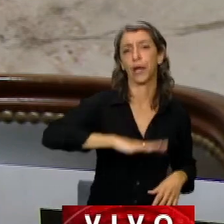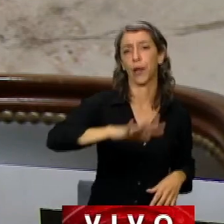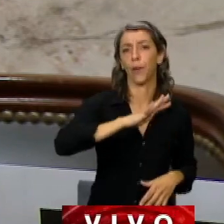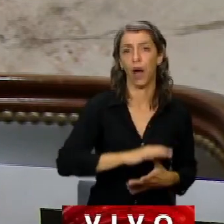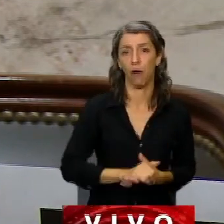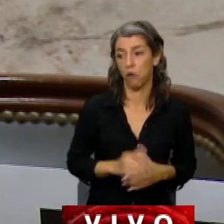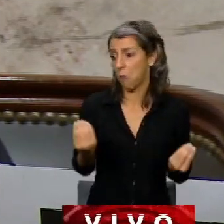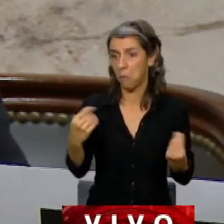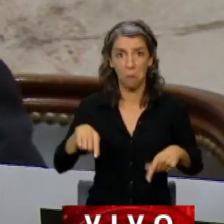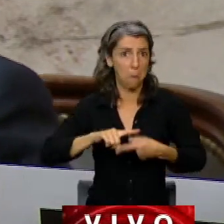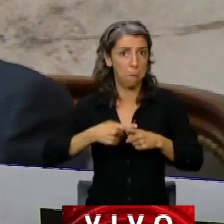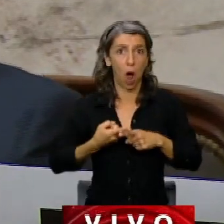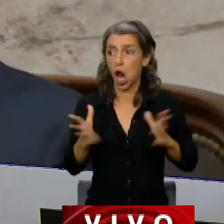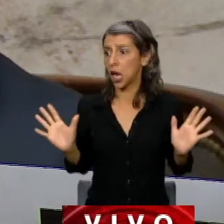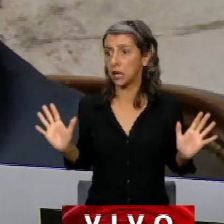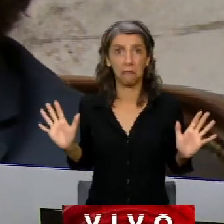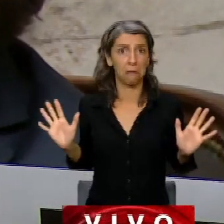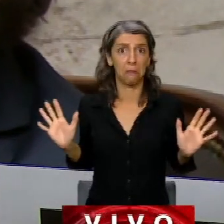sigue.